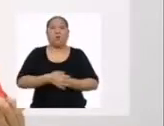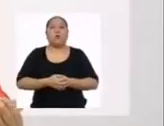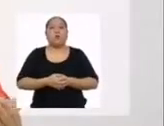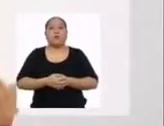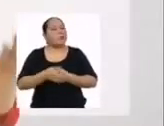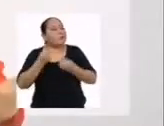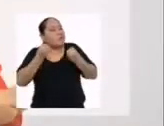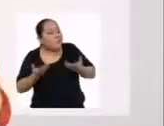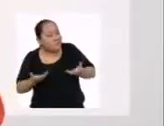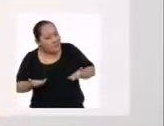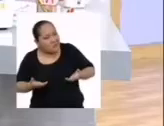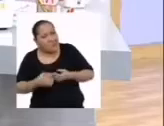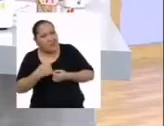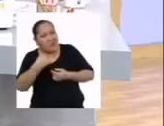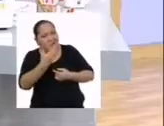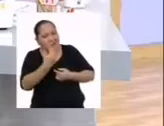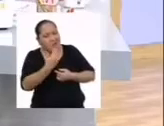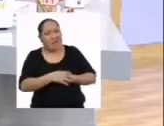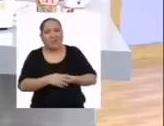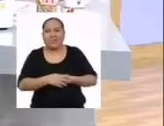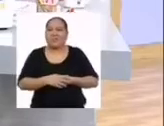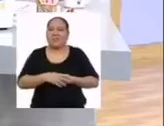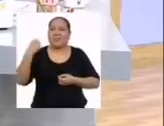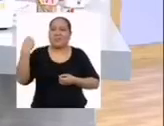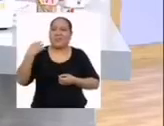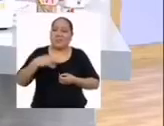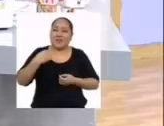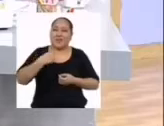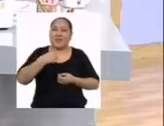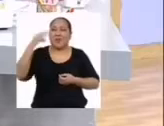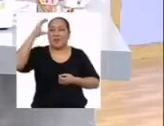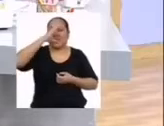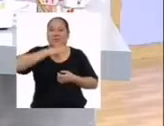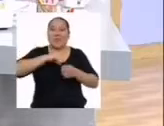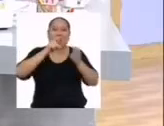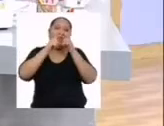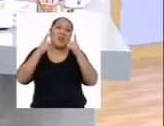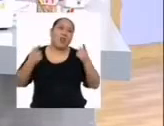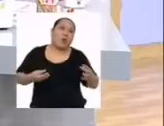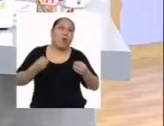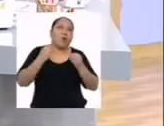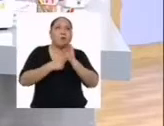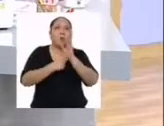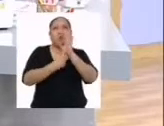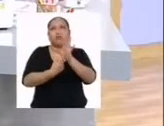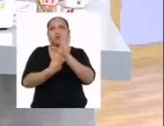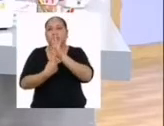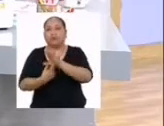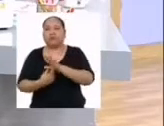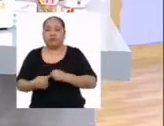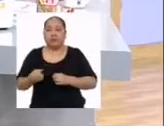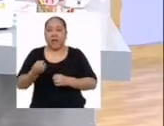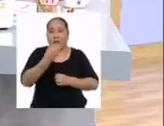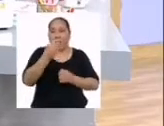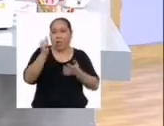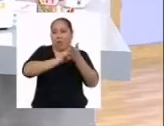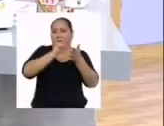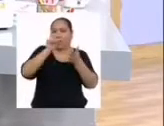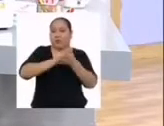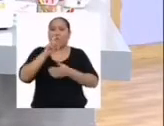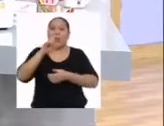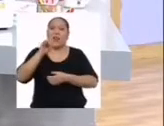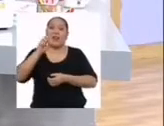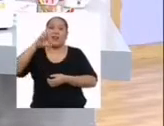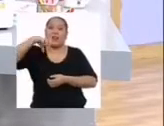así, Yeremis? Cuéntame. Es que siempre ando buscando lenguajes para expresarme. Algunos artísticos como el rap y